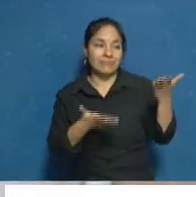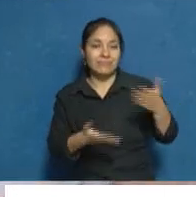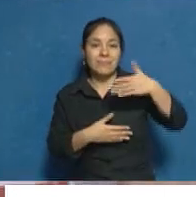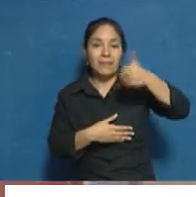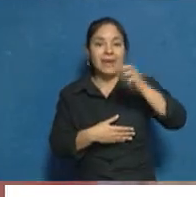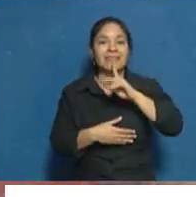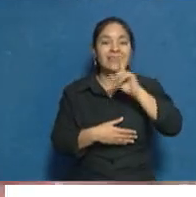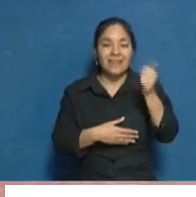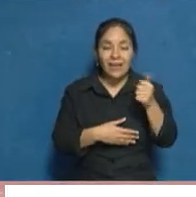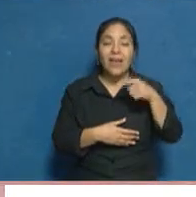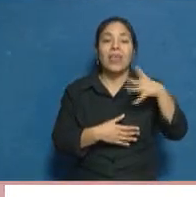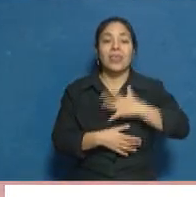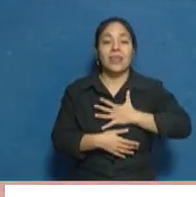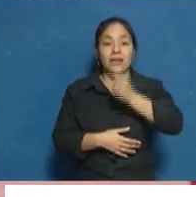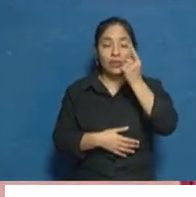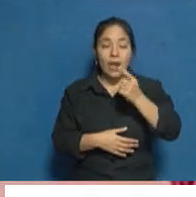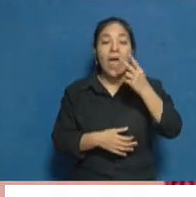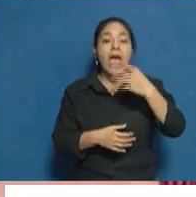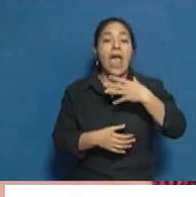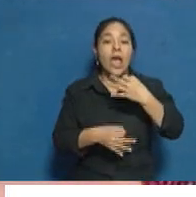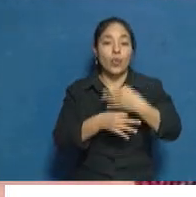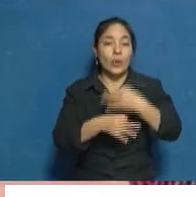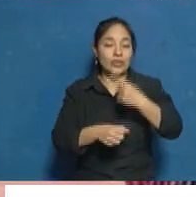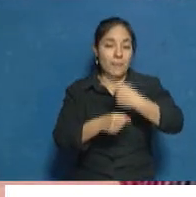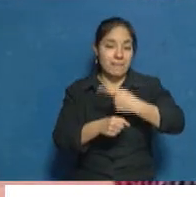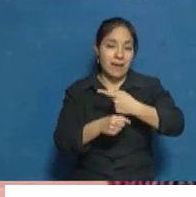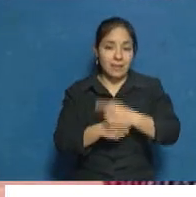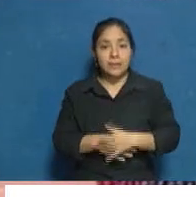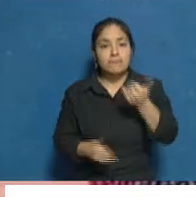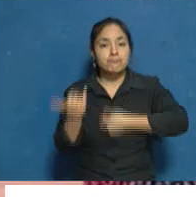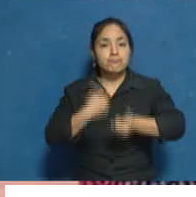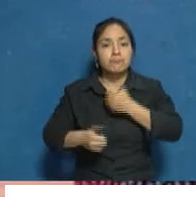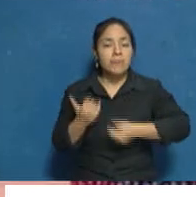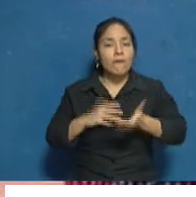decíamos, directora de Educación Primaria, explicándonos este nuevo